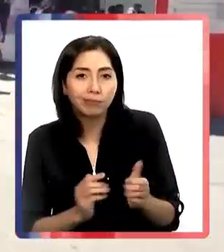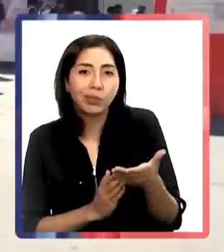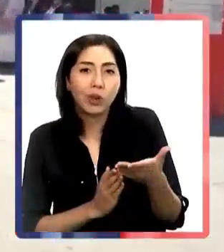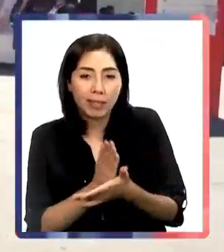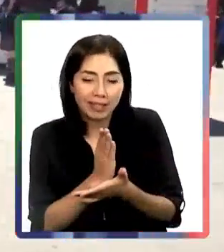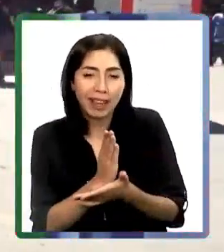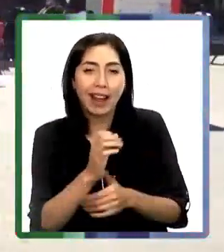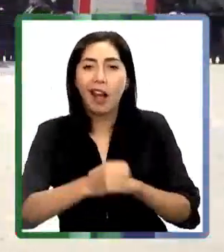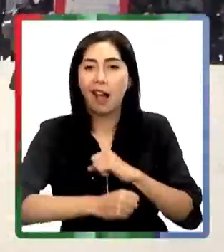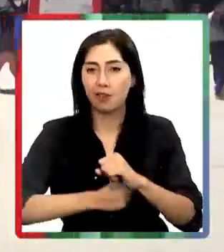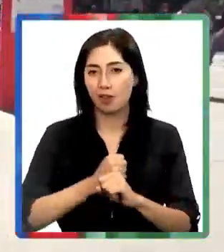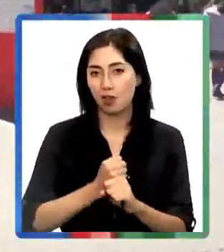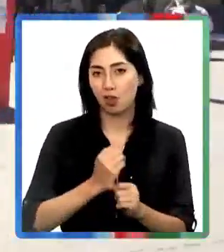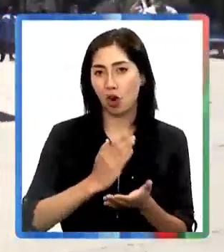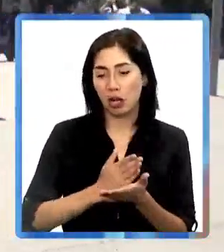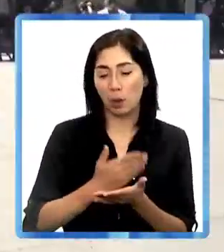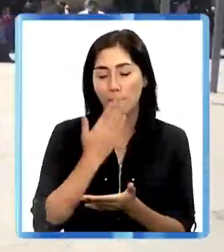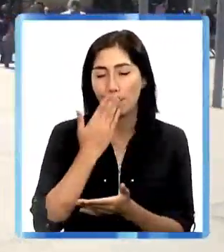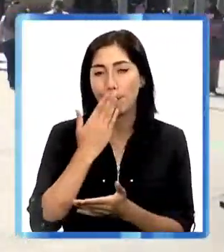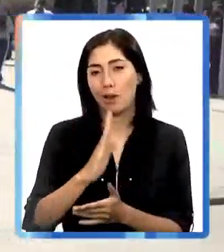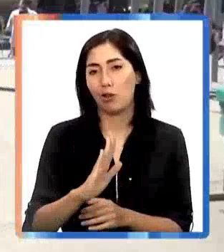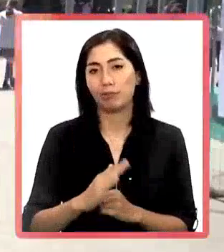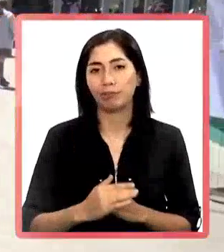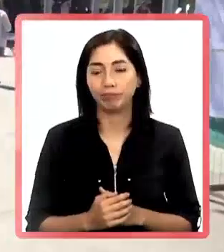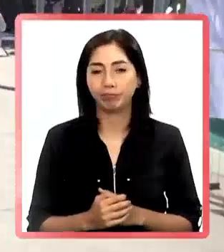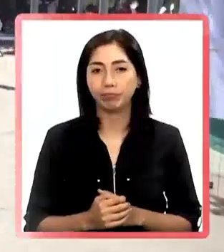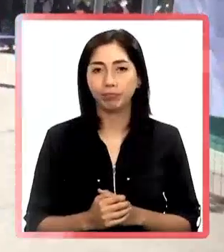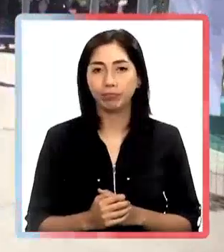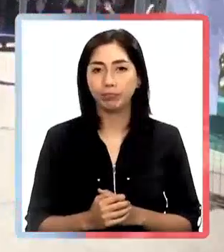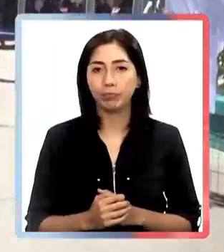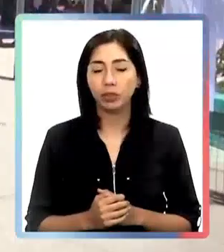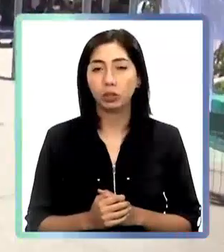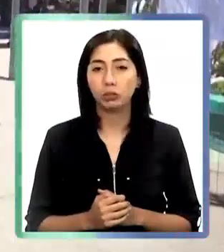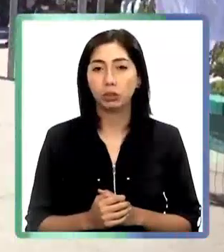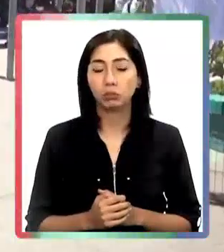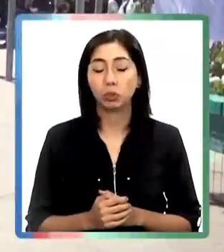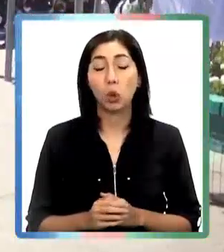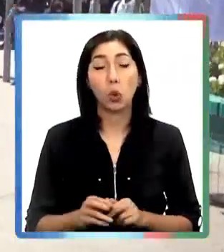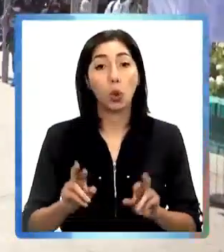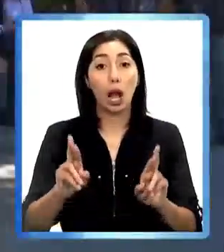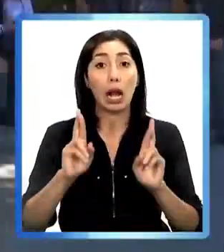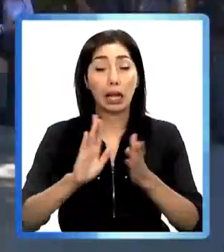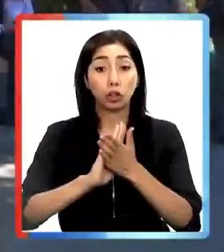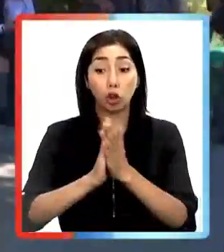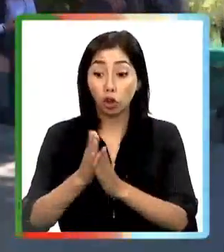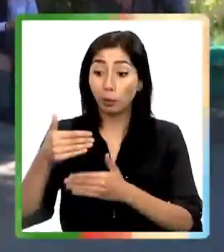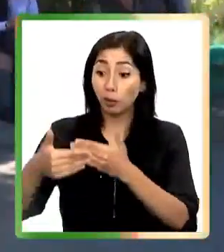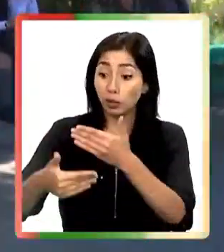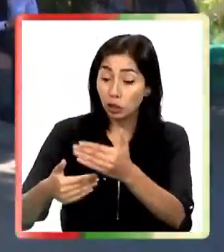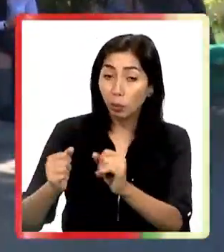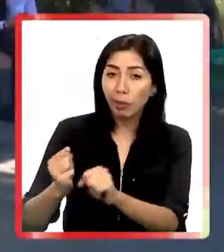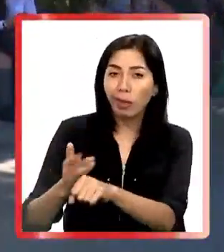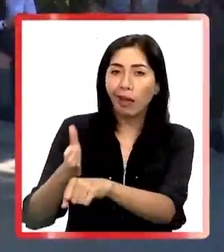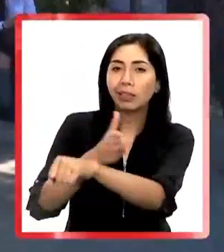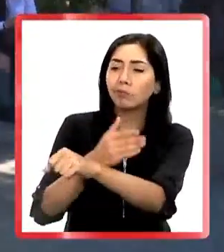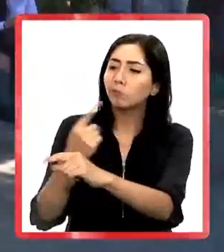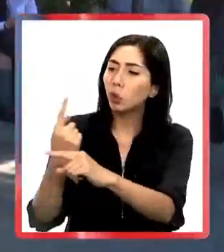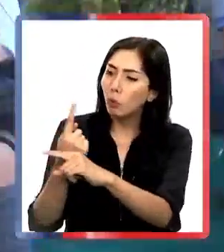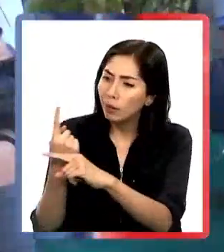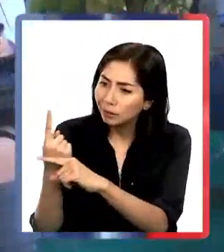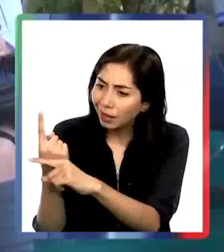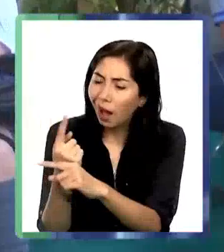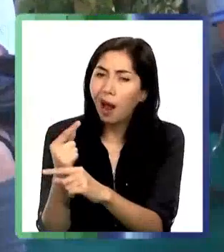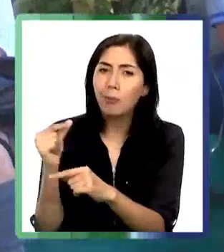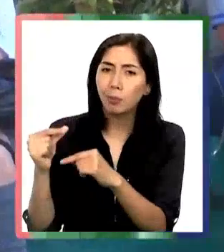puedan comenzar su año escolar de mejor manera. Entonces, idealmente que todos estos procesos sean más conversados,